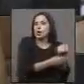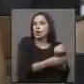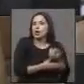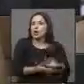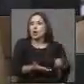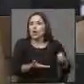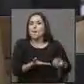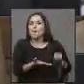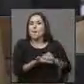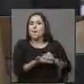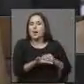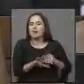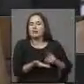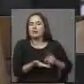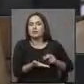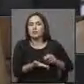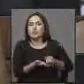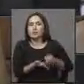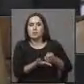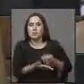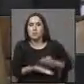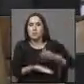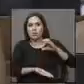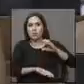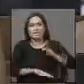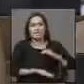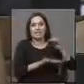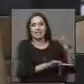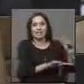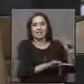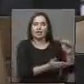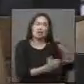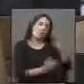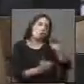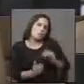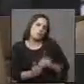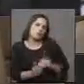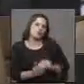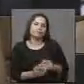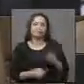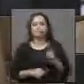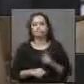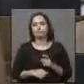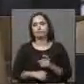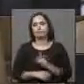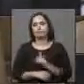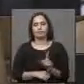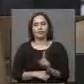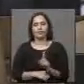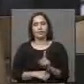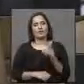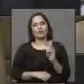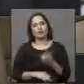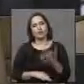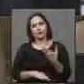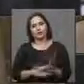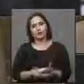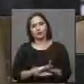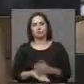dinero. Porque si una universidad, sea pública o privada... Tiempo, señora diputada. No debería existir. He dicho,